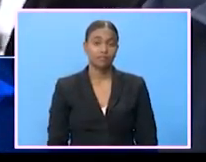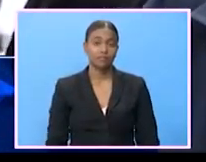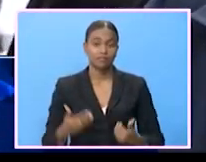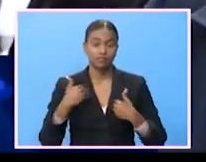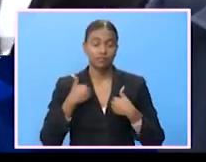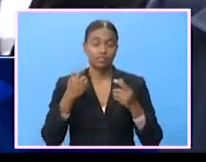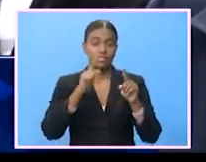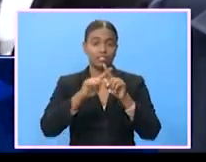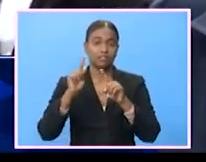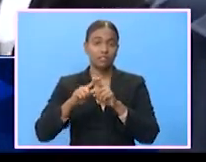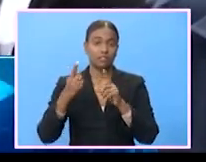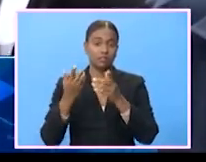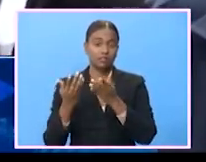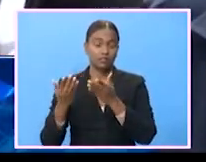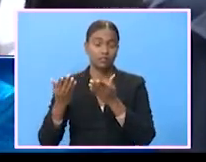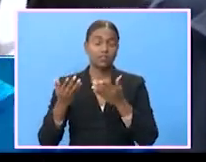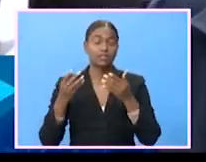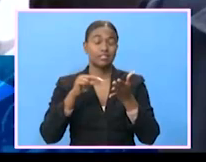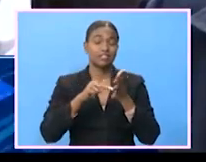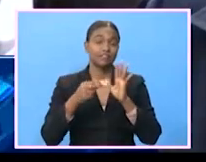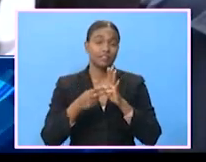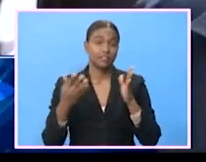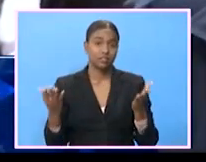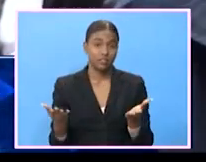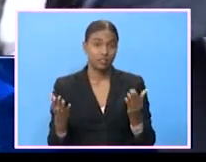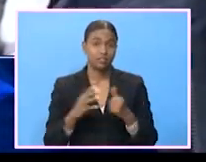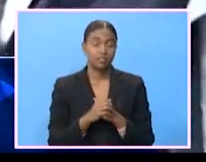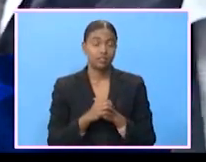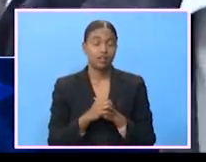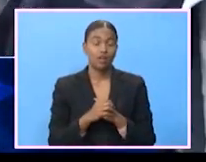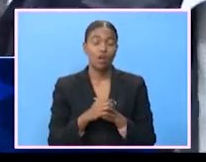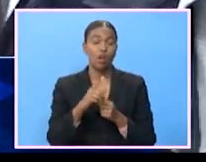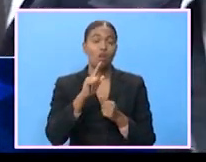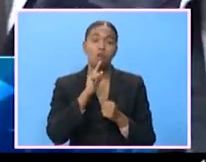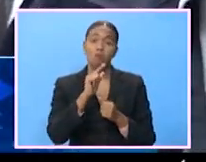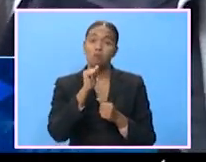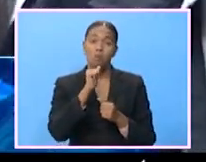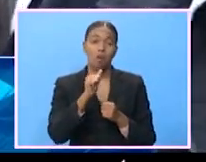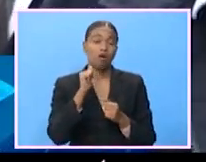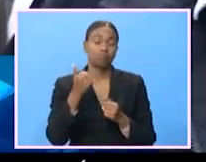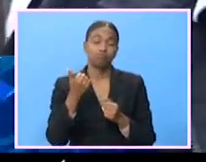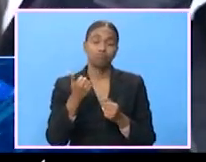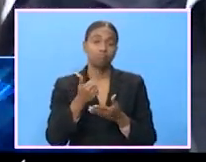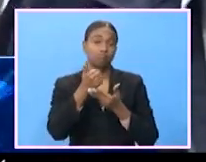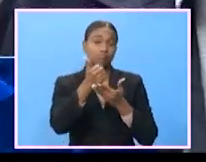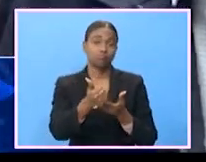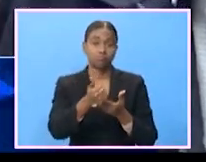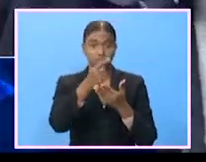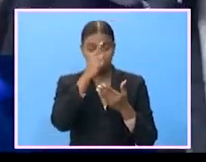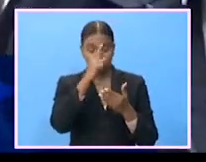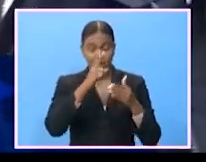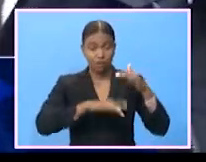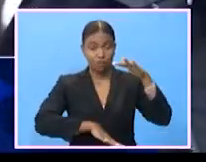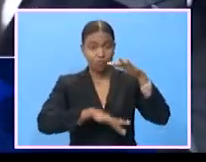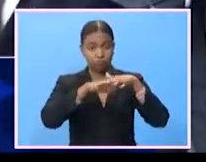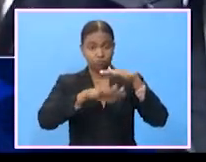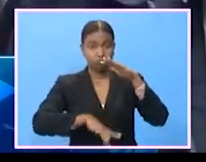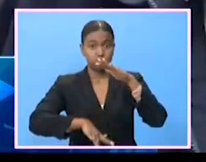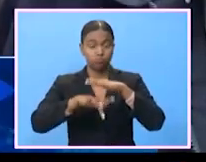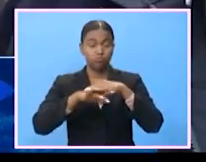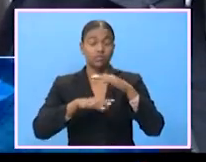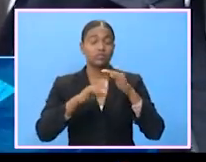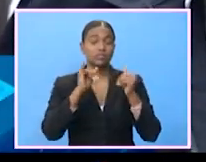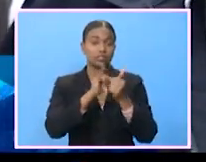de los diferentes embalses. De manera que no han sido significativas para asuntos de acumulación